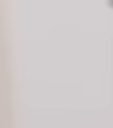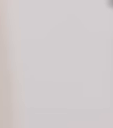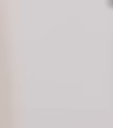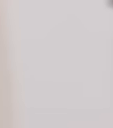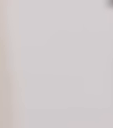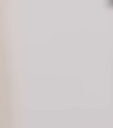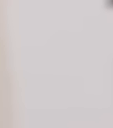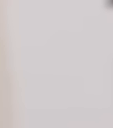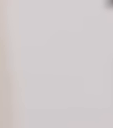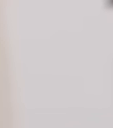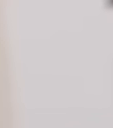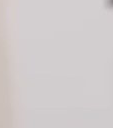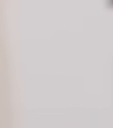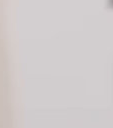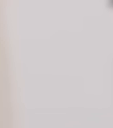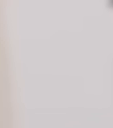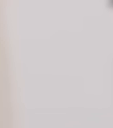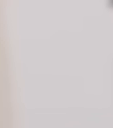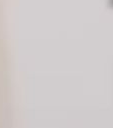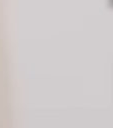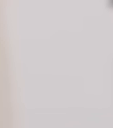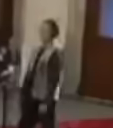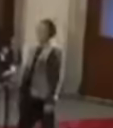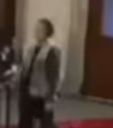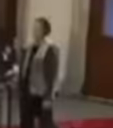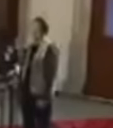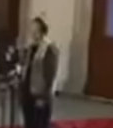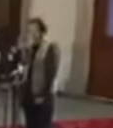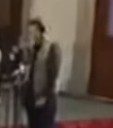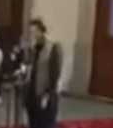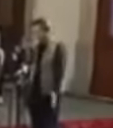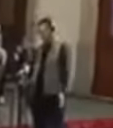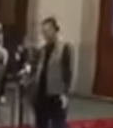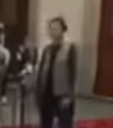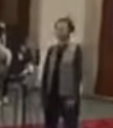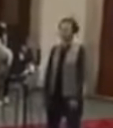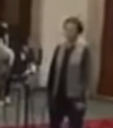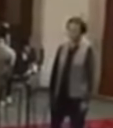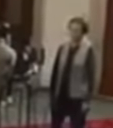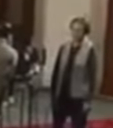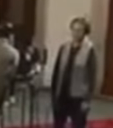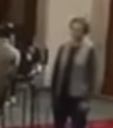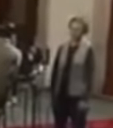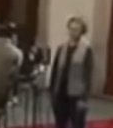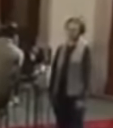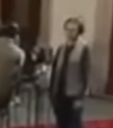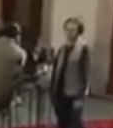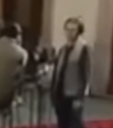¿Quién era el que le estaba dando?